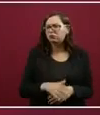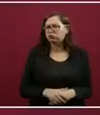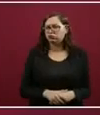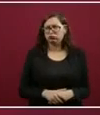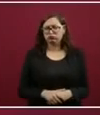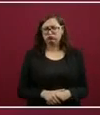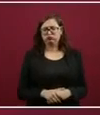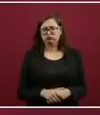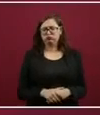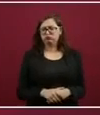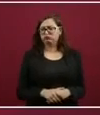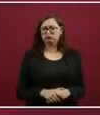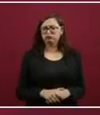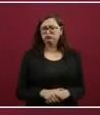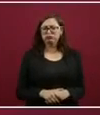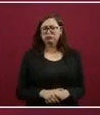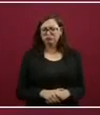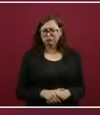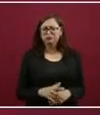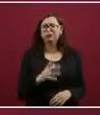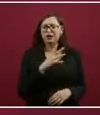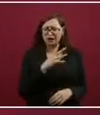es que se están revisando